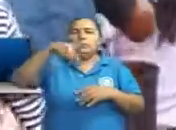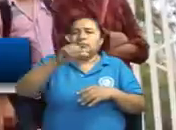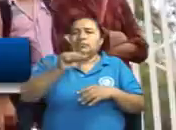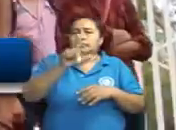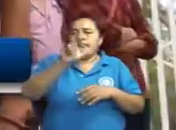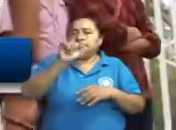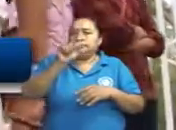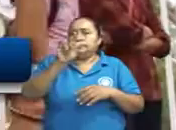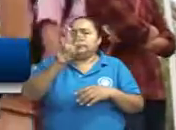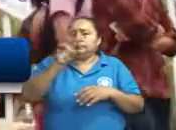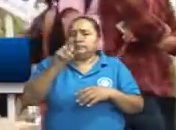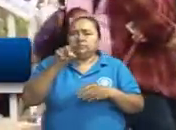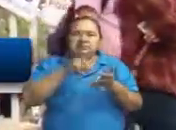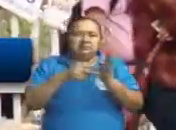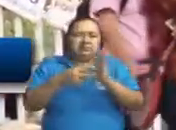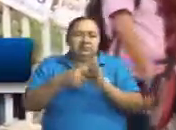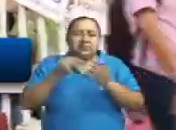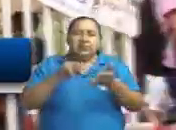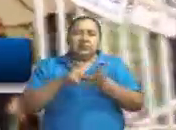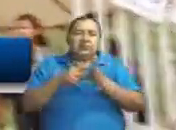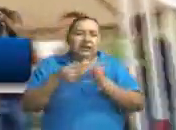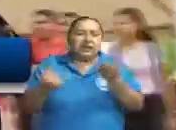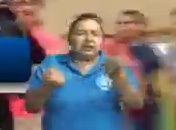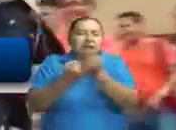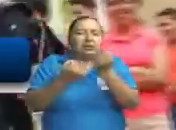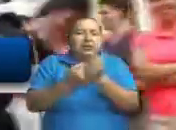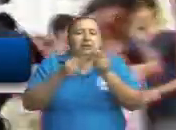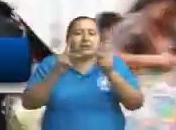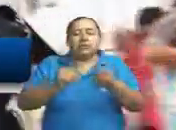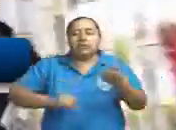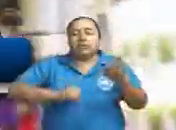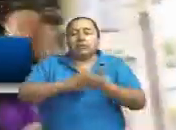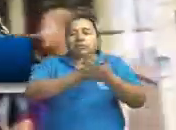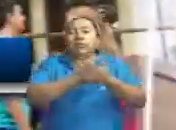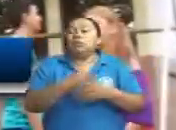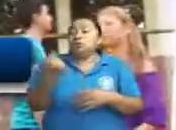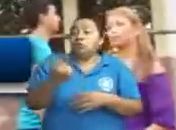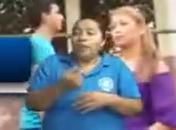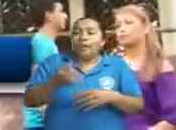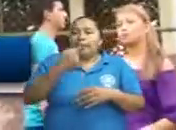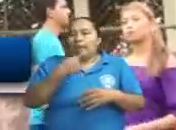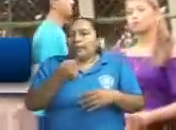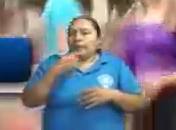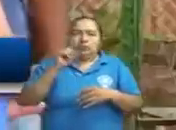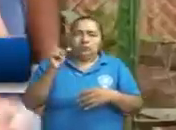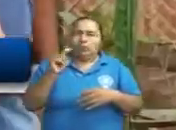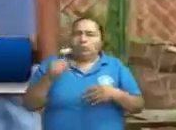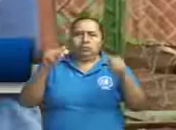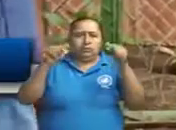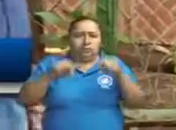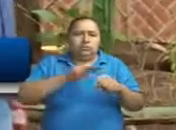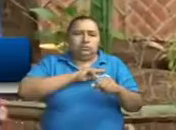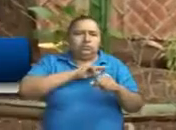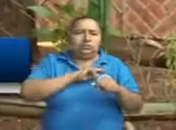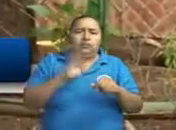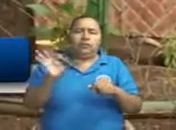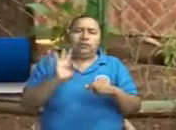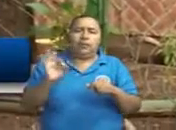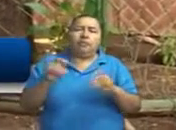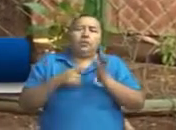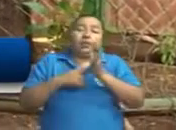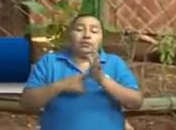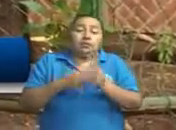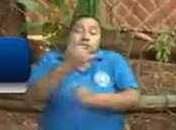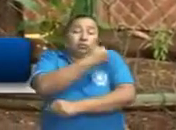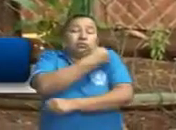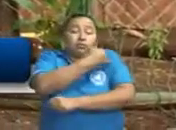enfocadas en dar tratamiento de soporte, que no necesariamente solo es medicamento. Actualmente se han formado, por lo menos en el